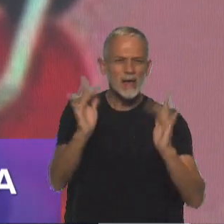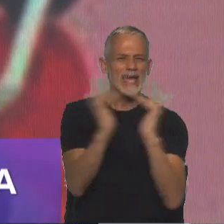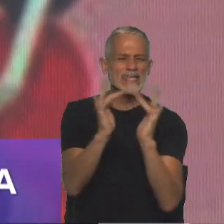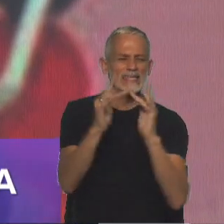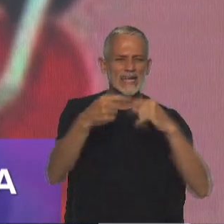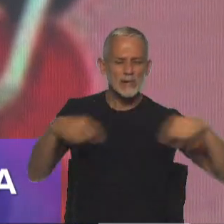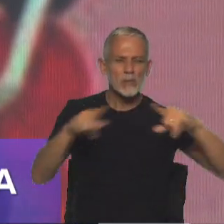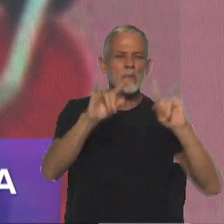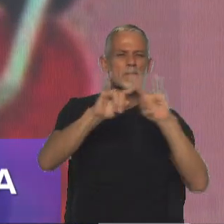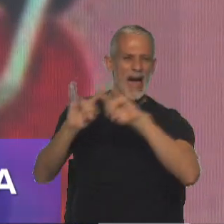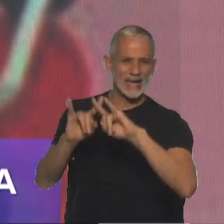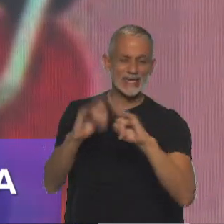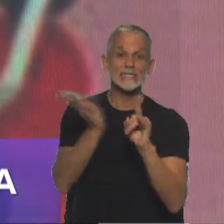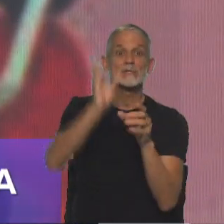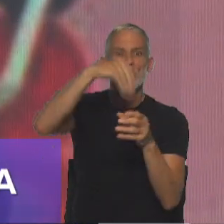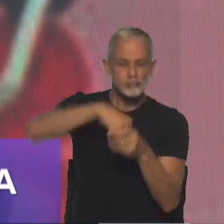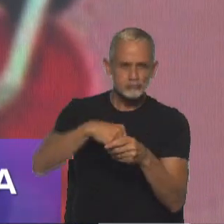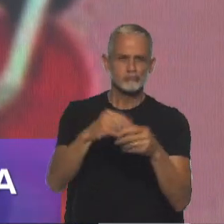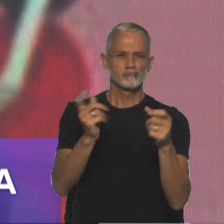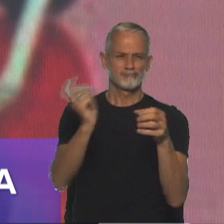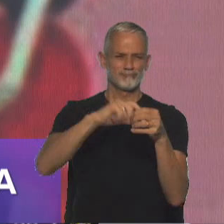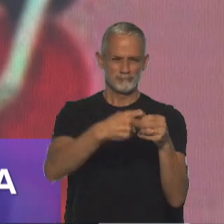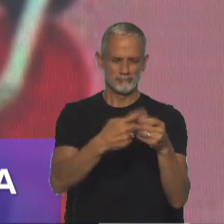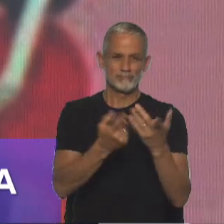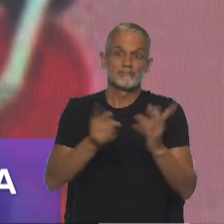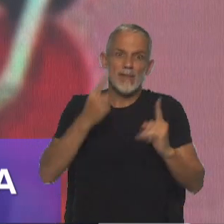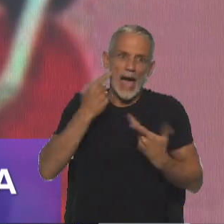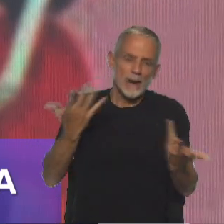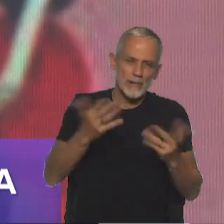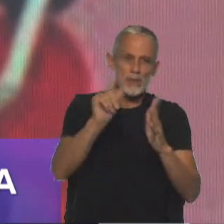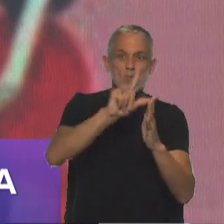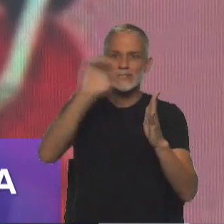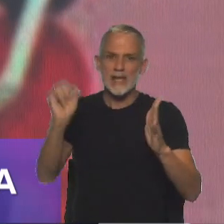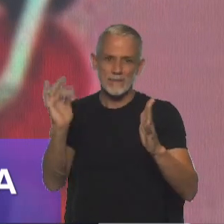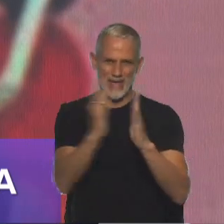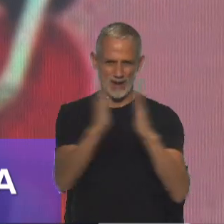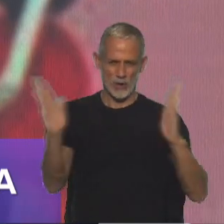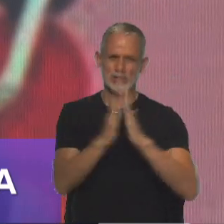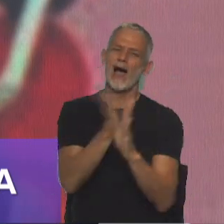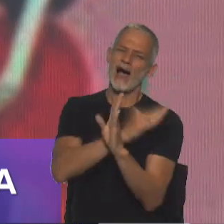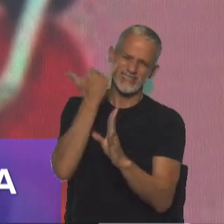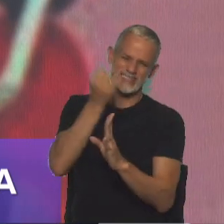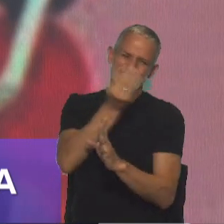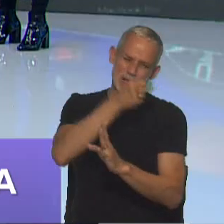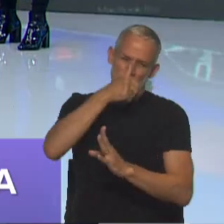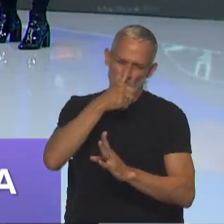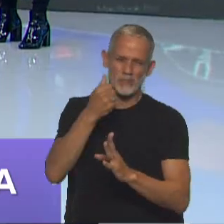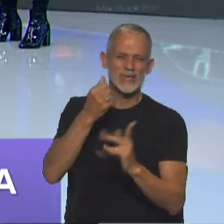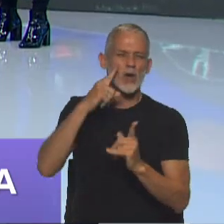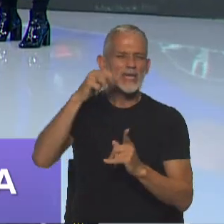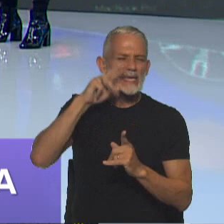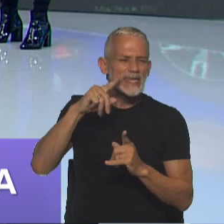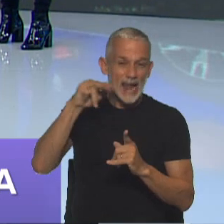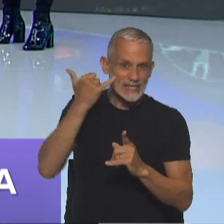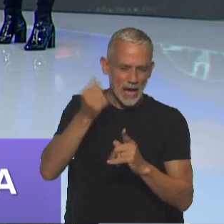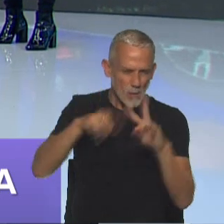las distintas páginas que están incluidas en el Cyber Monday. Y además, bueno, ya estamos buscando y muchos antes de que arrancara el Cyber Monday, Iri, ya estaban buscando. Buen